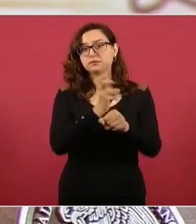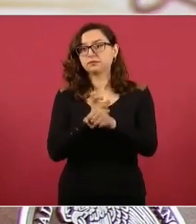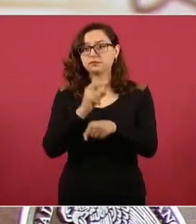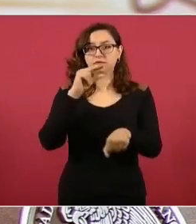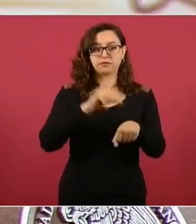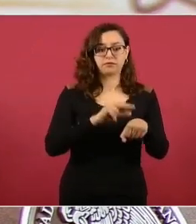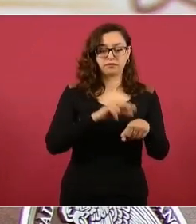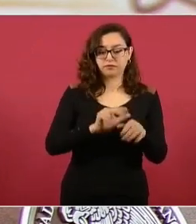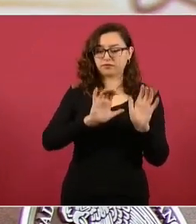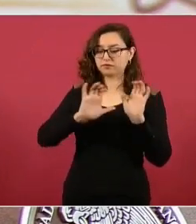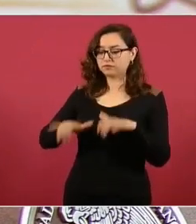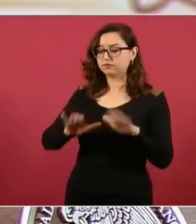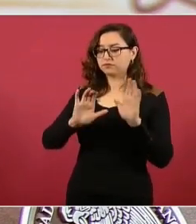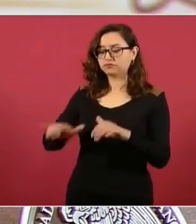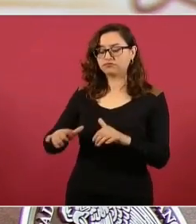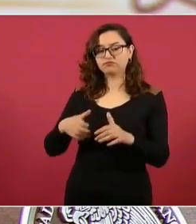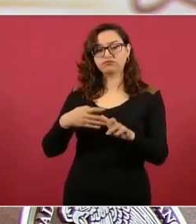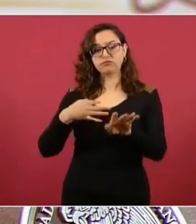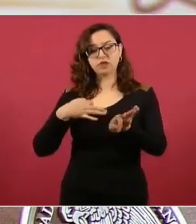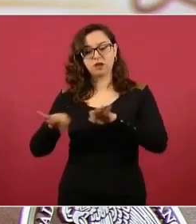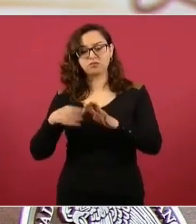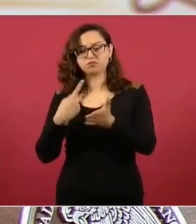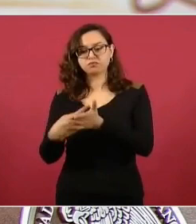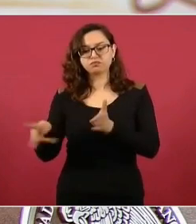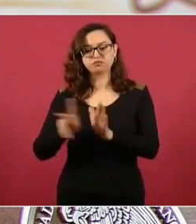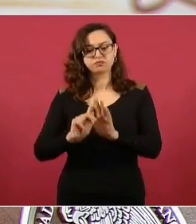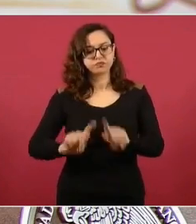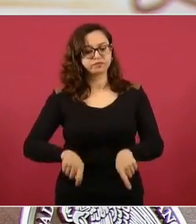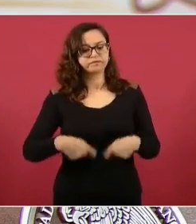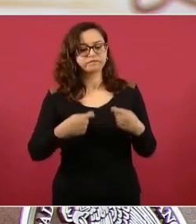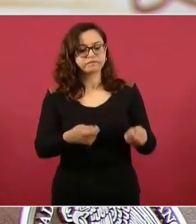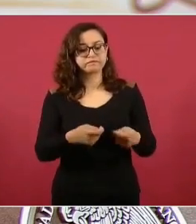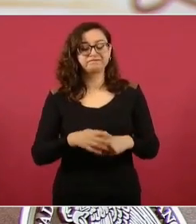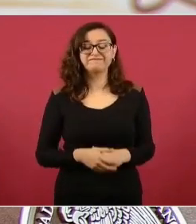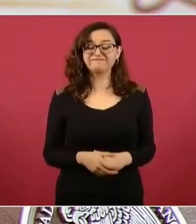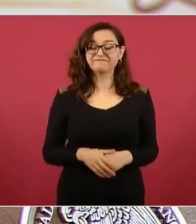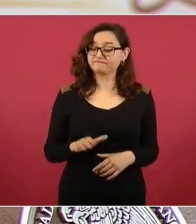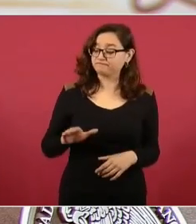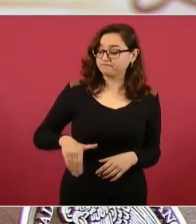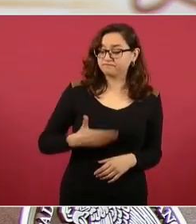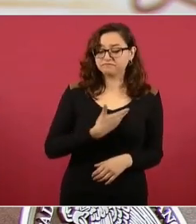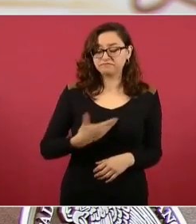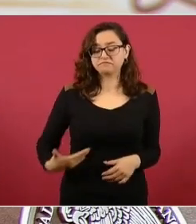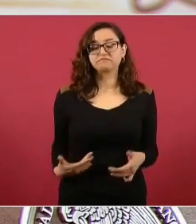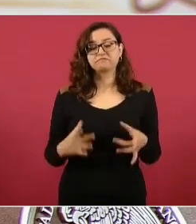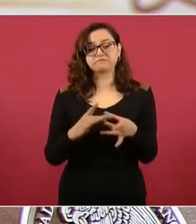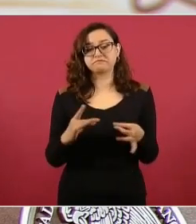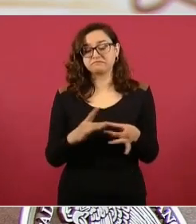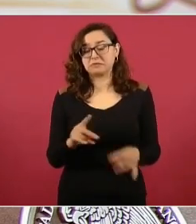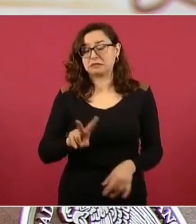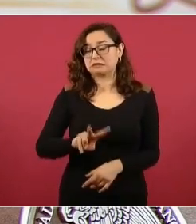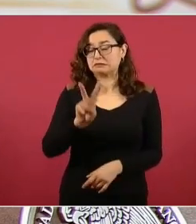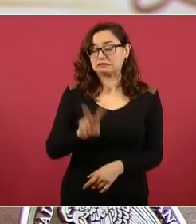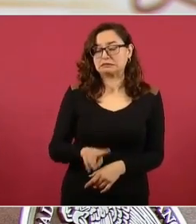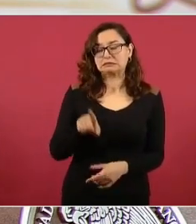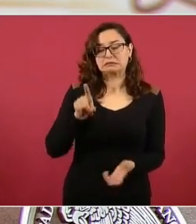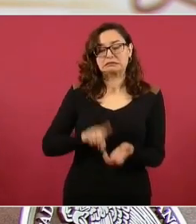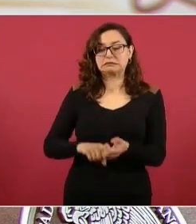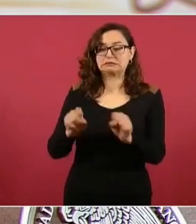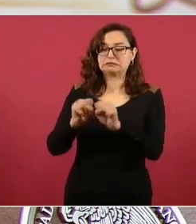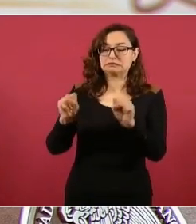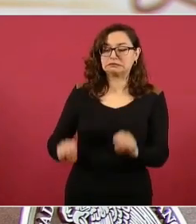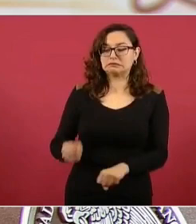dicho el presidente lópez obrador este es quizá el déficit estructural más grande que tiene el sistema de salud no haber